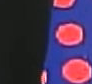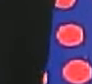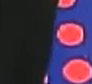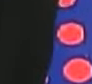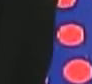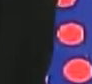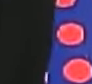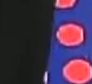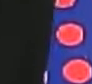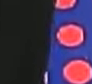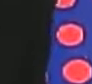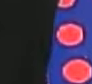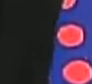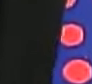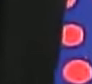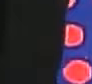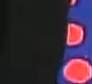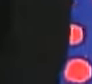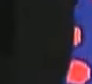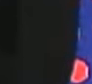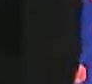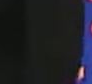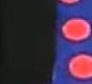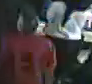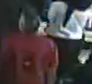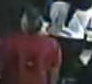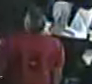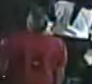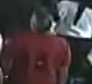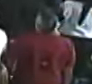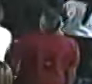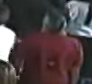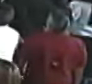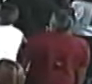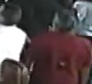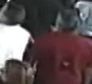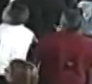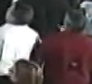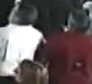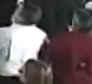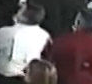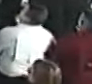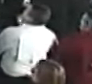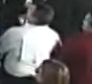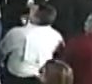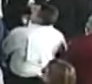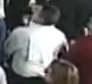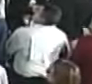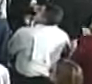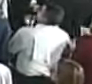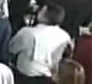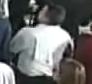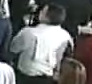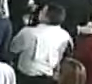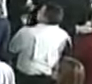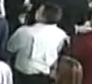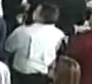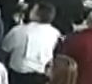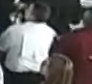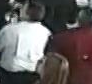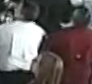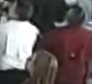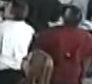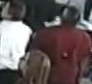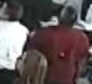territorio. Un día histórico sin duda alguna en lo que el presidente ha dicho. Aquí vemos cómo comparte con algunos de los rectores del